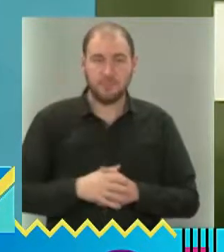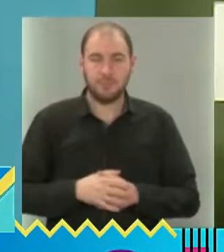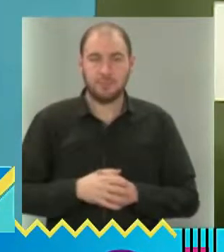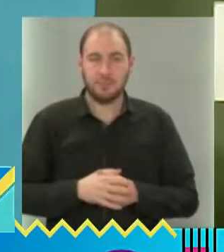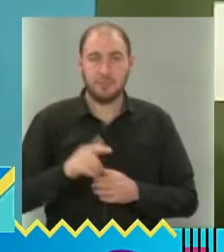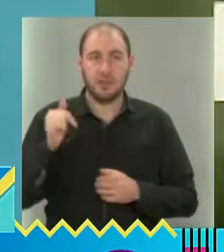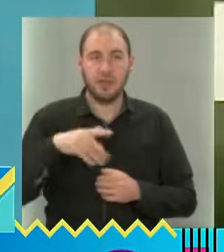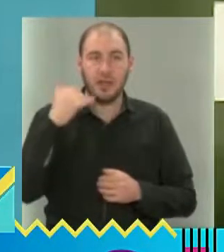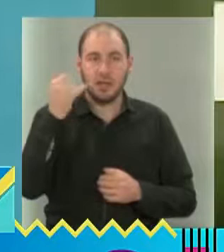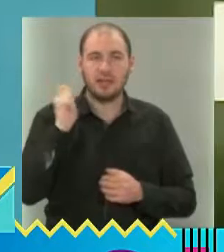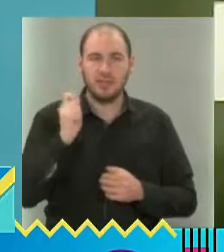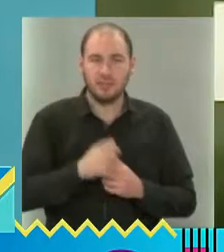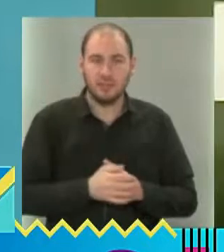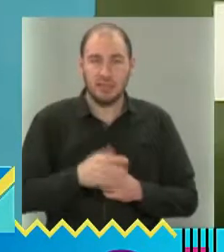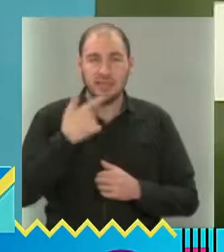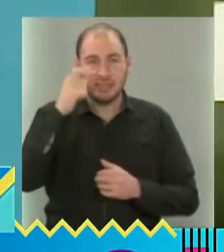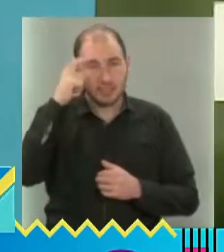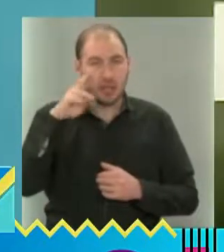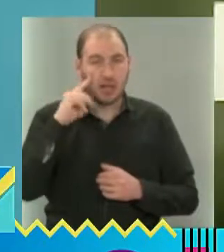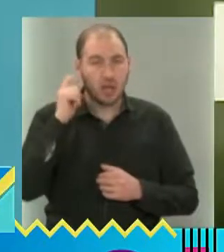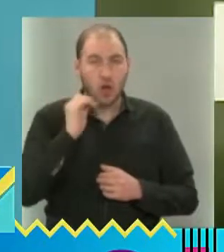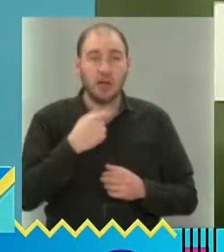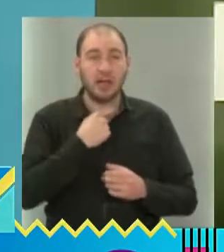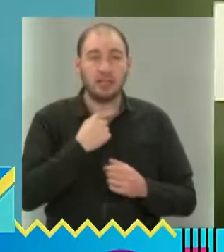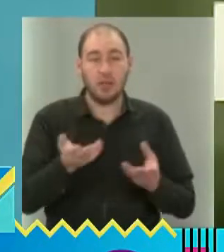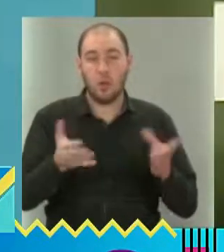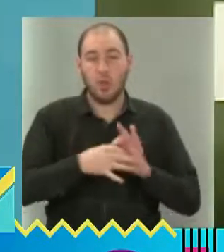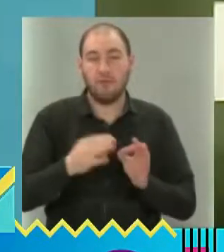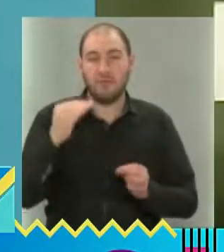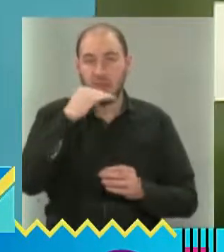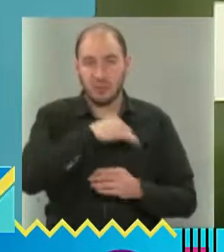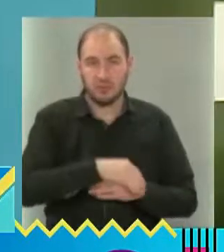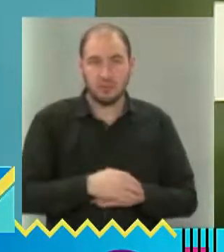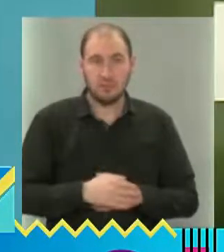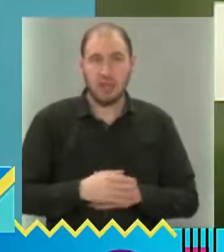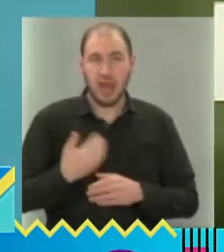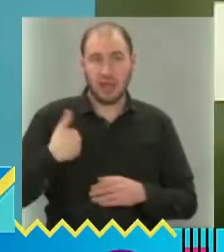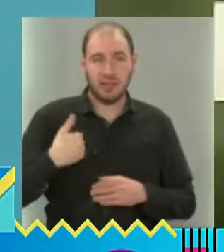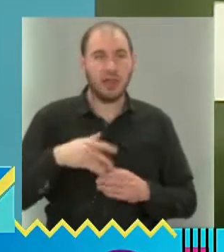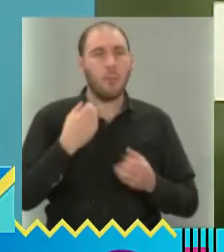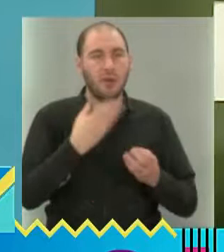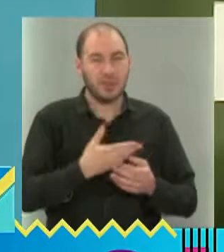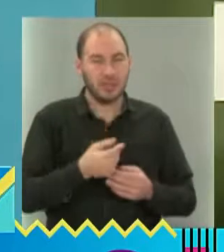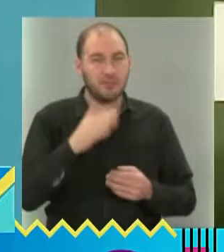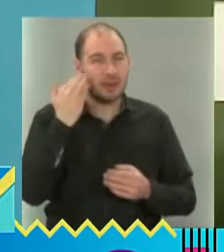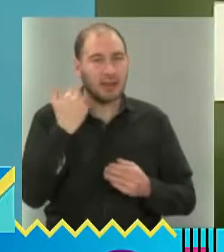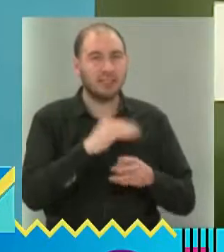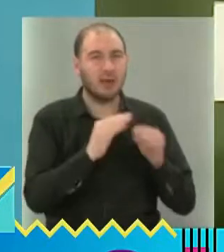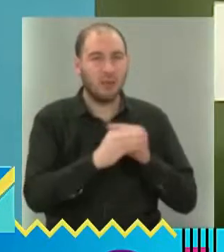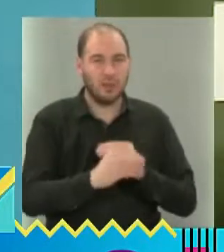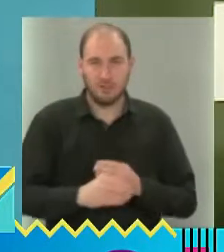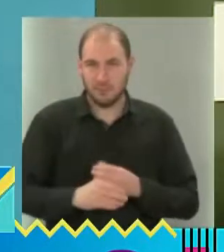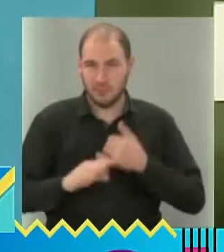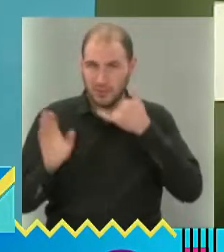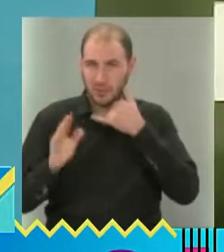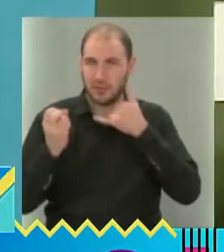telefónica. Está en comunicación con nosotros Sergio Villanueva, gerente de la Unión Vitivinícola de Argentina. Sergio, buenas tardes. Fernando Oviedo te saluda.